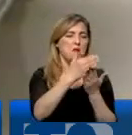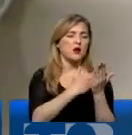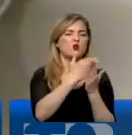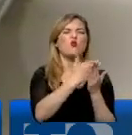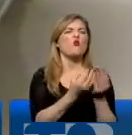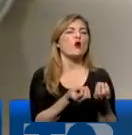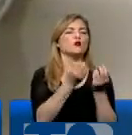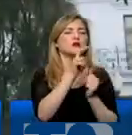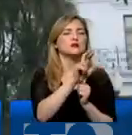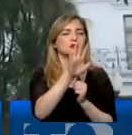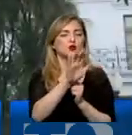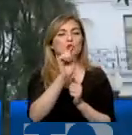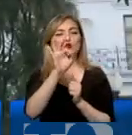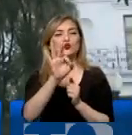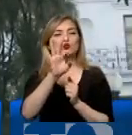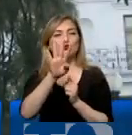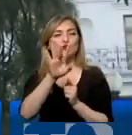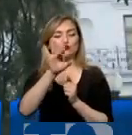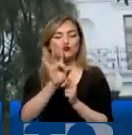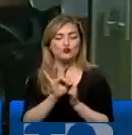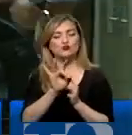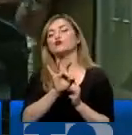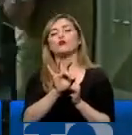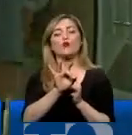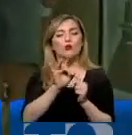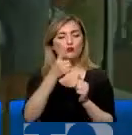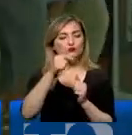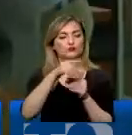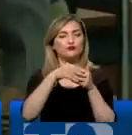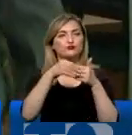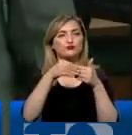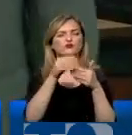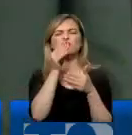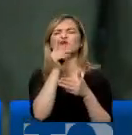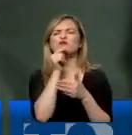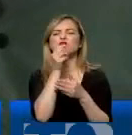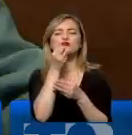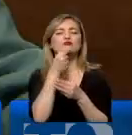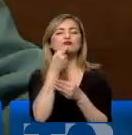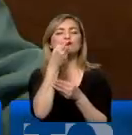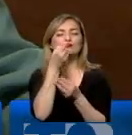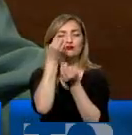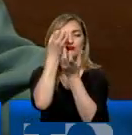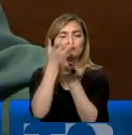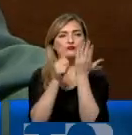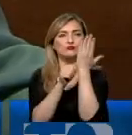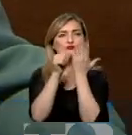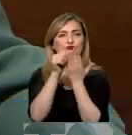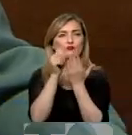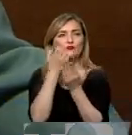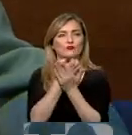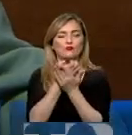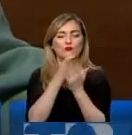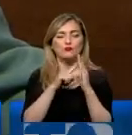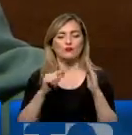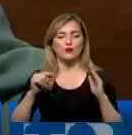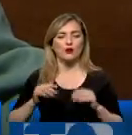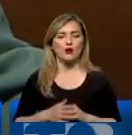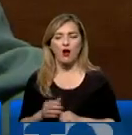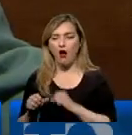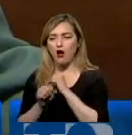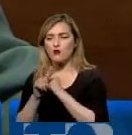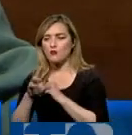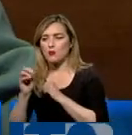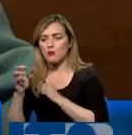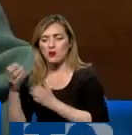millones de dólares, según lo anunció el ministro de Economía y Finanzas. No es lo mismo el presupuesto que se aprobó para el